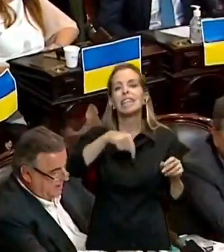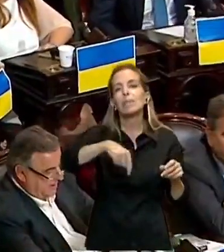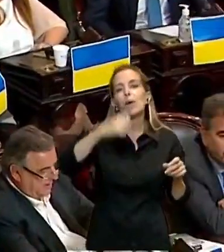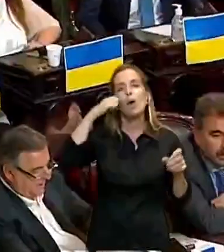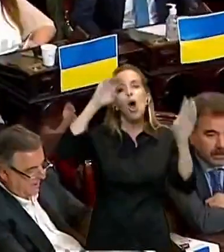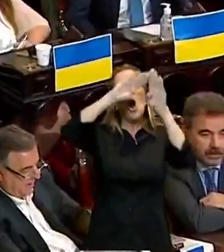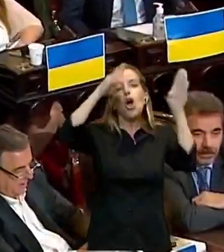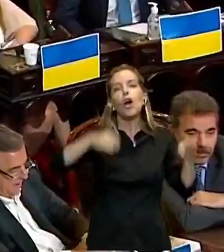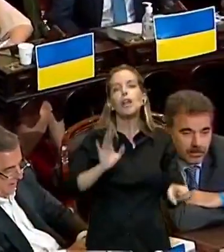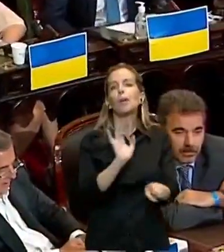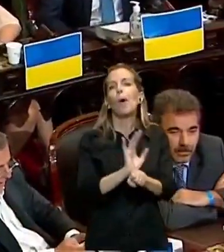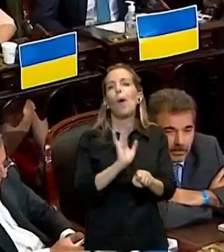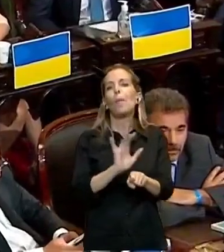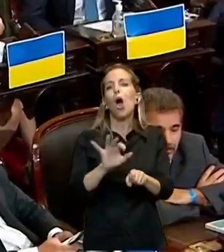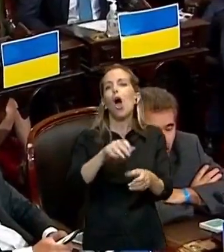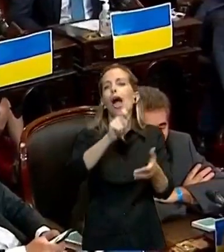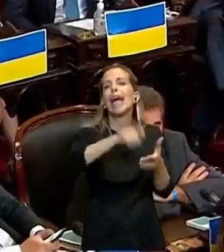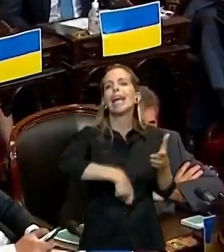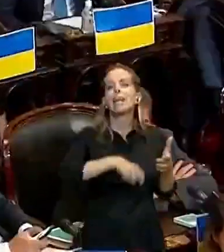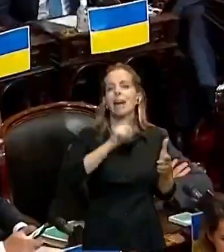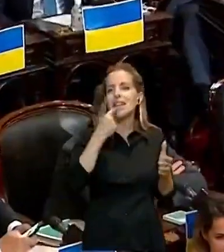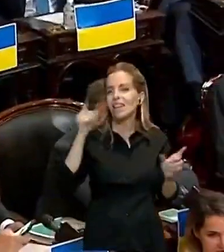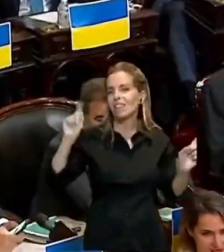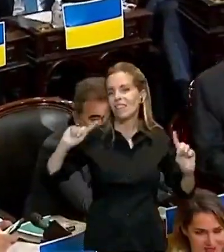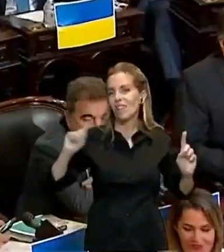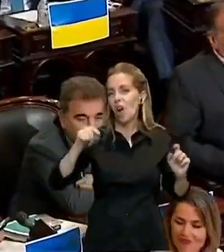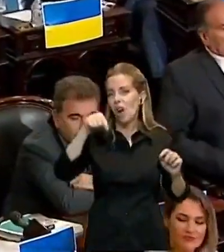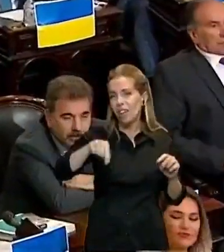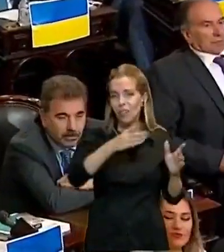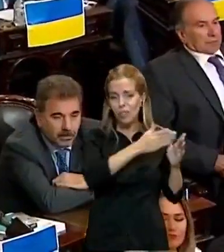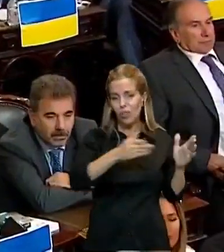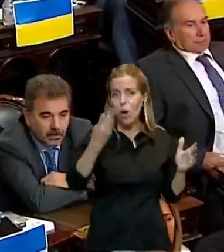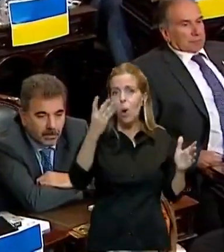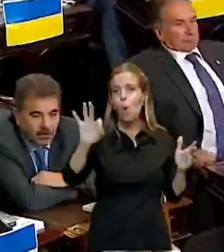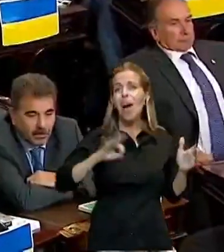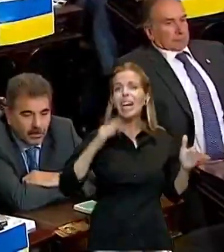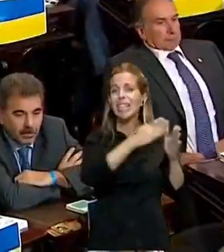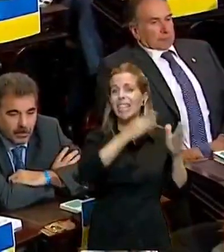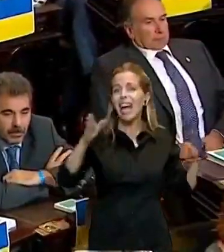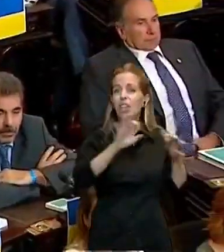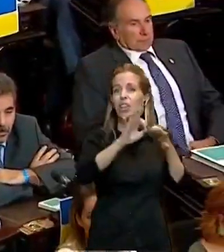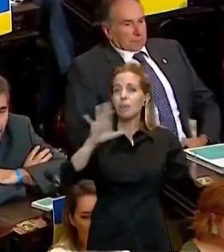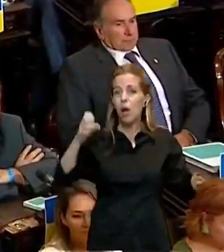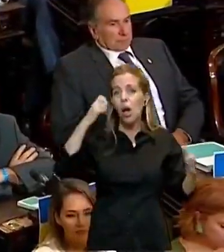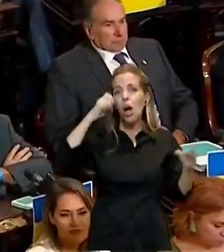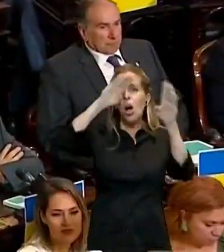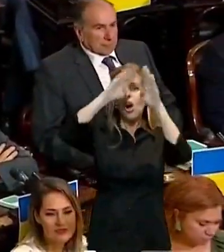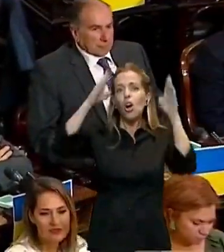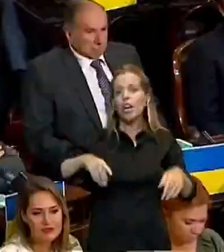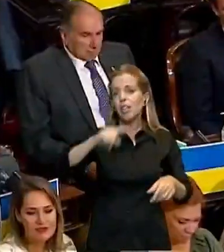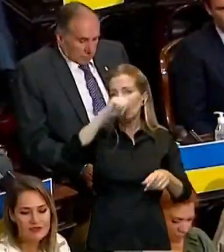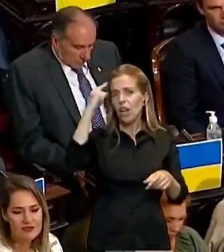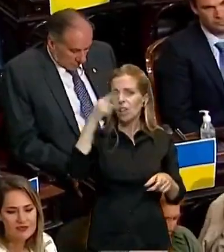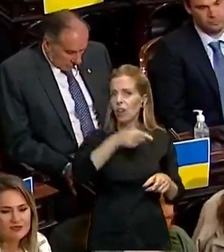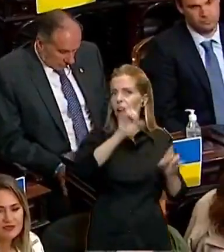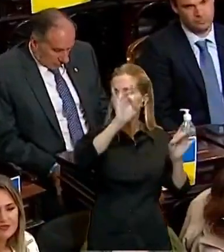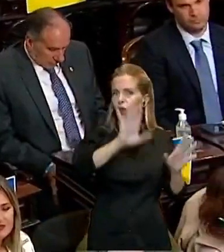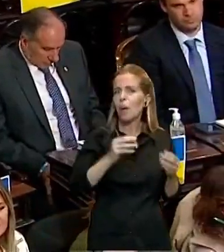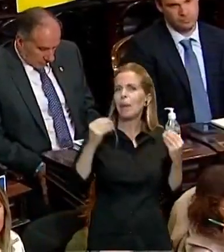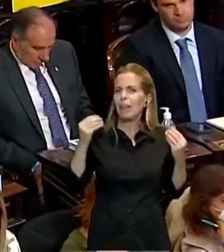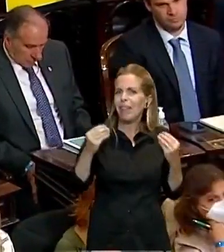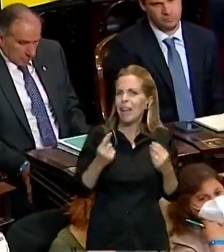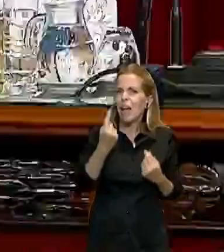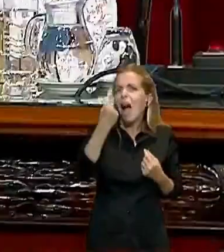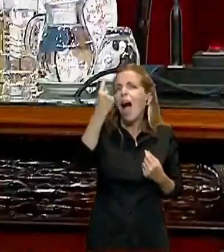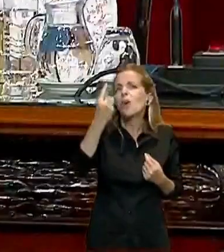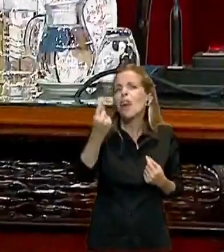escribanía, pero lo cierto es que en estos casi 40 años el Congreso Nacional solo ha dejado sin presupuesto a